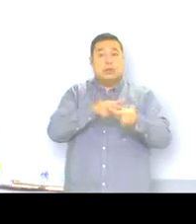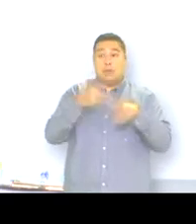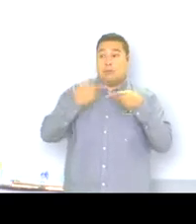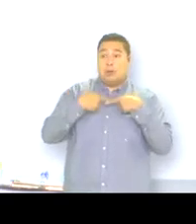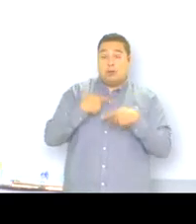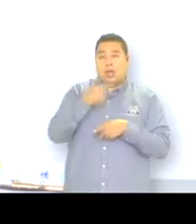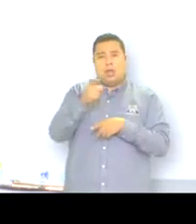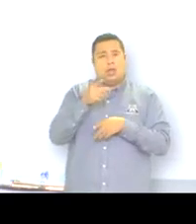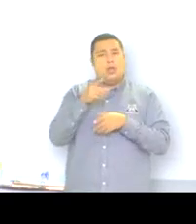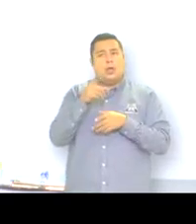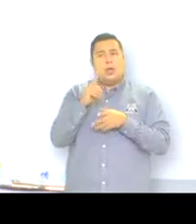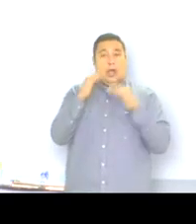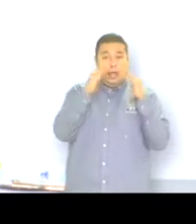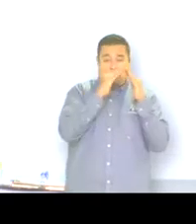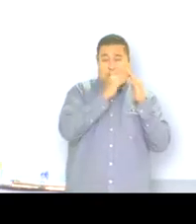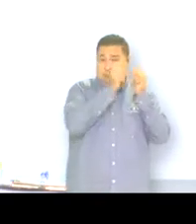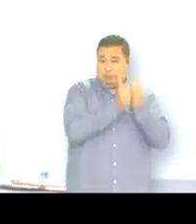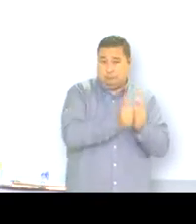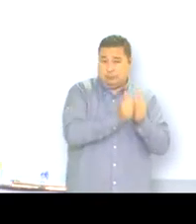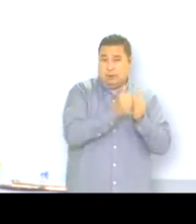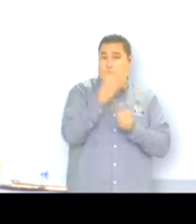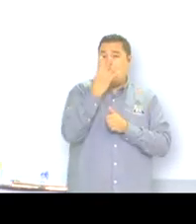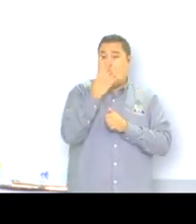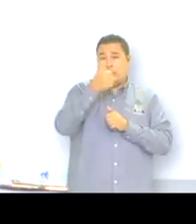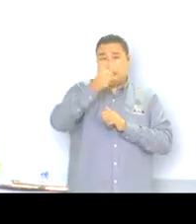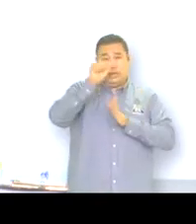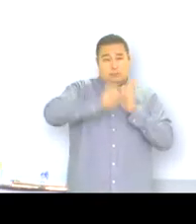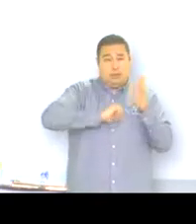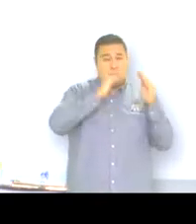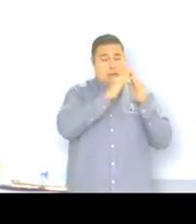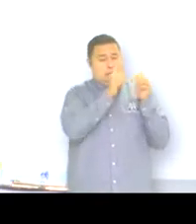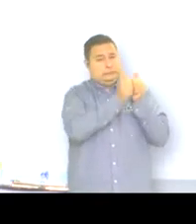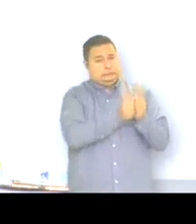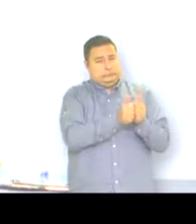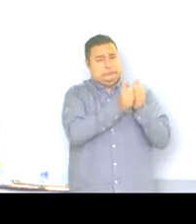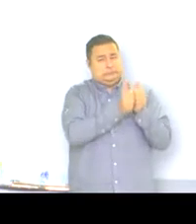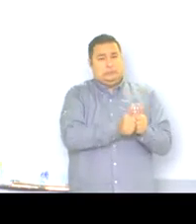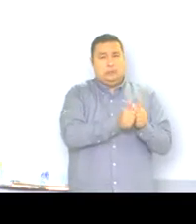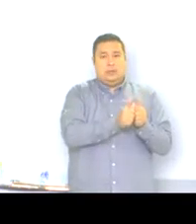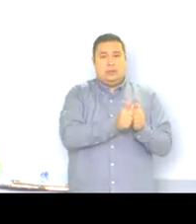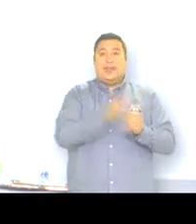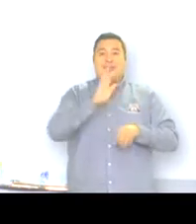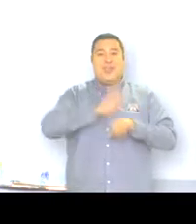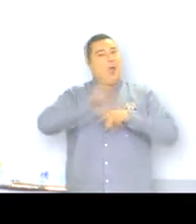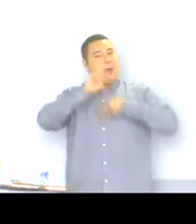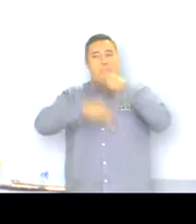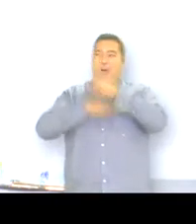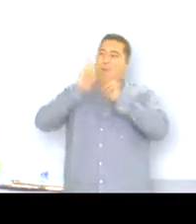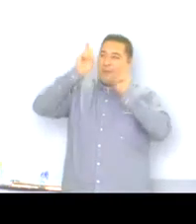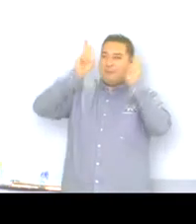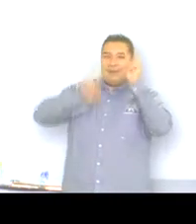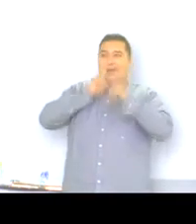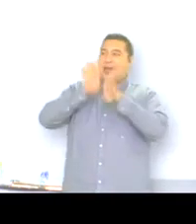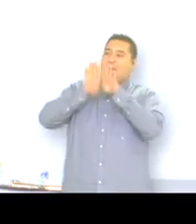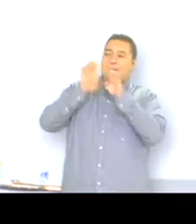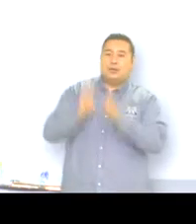que no han salido, que se han resguardado por más de 4 o 6 meses, y que llegamos a visitarlas, que llegamos